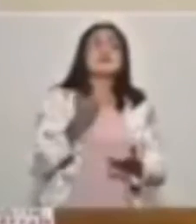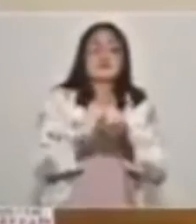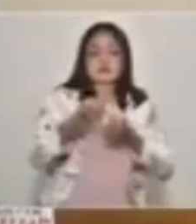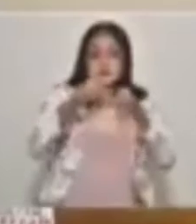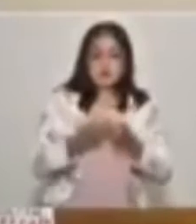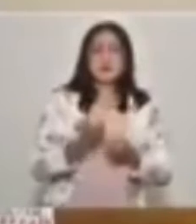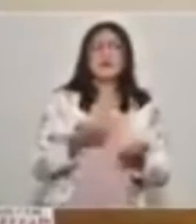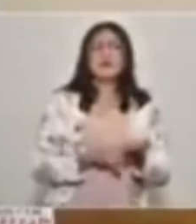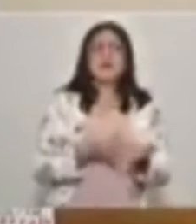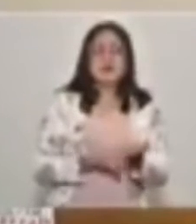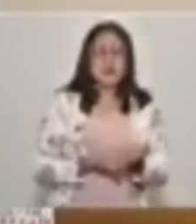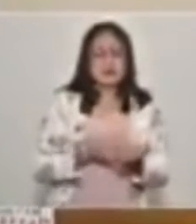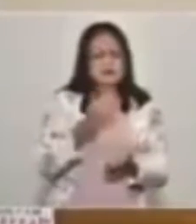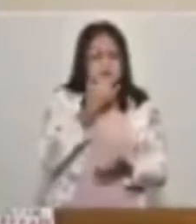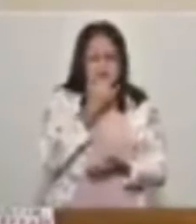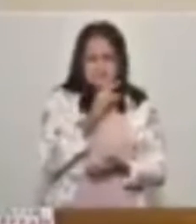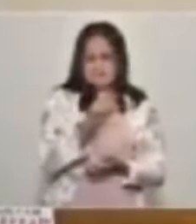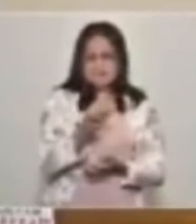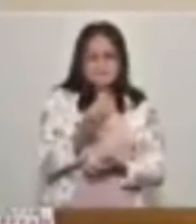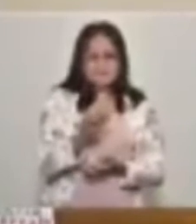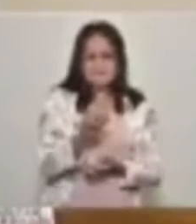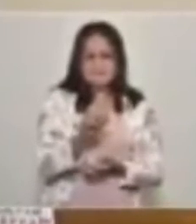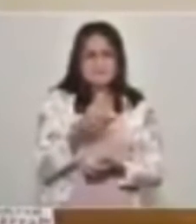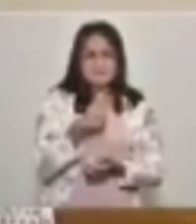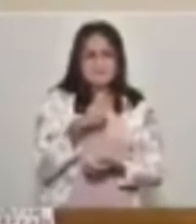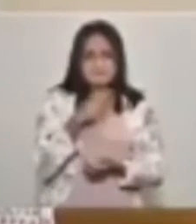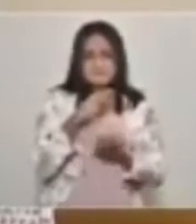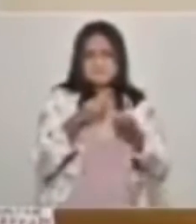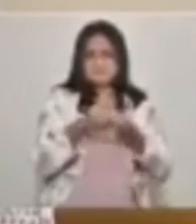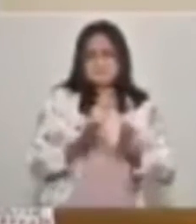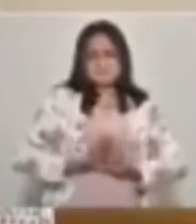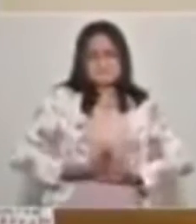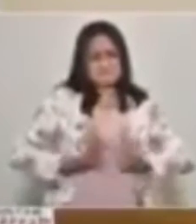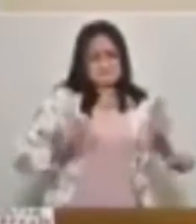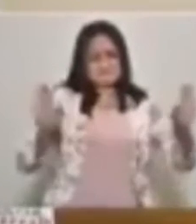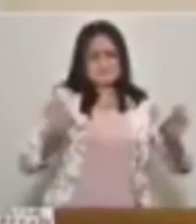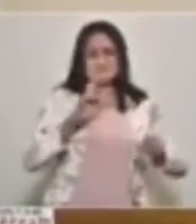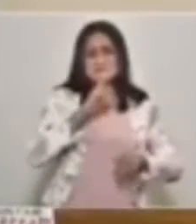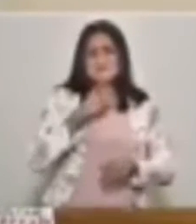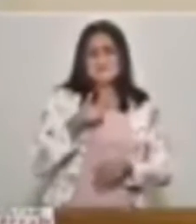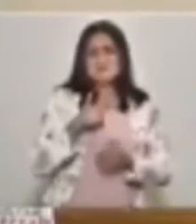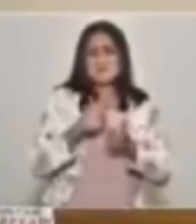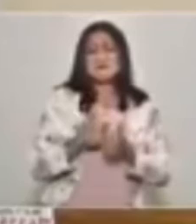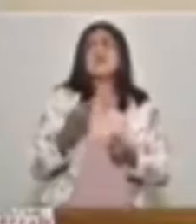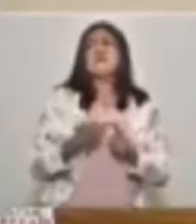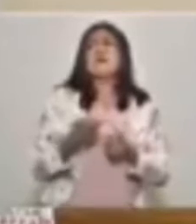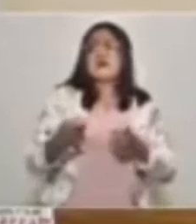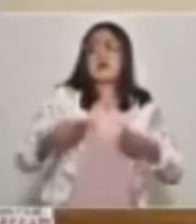seguro. Dijimos, no, nada más lo perdemos. Al final lo que nos entregan es